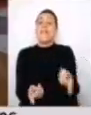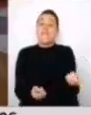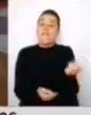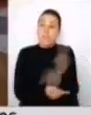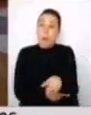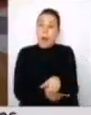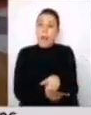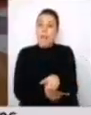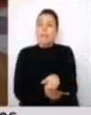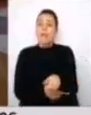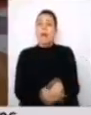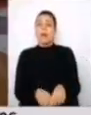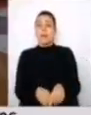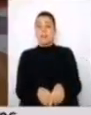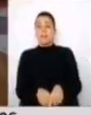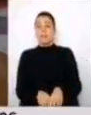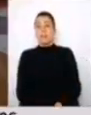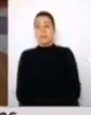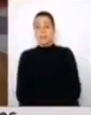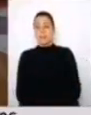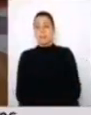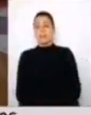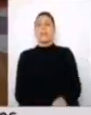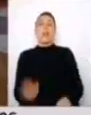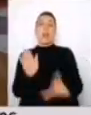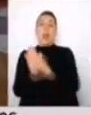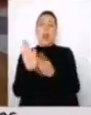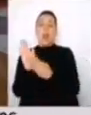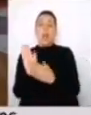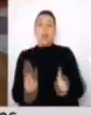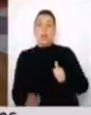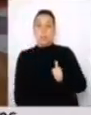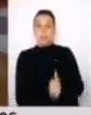del imperio de la ley he dicho señora presidente muchas gracias